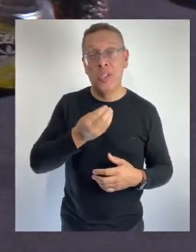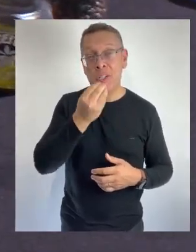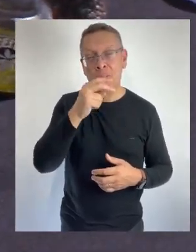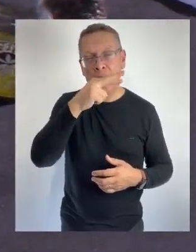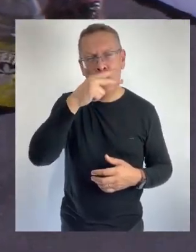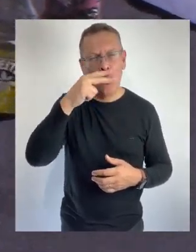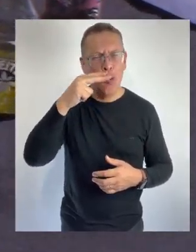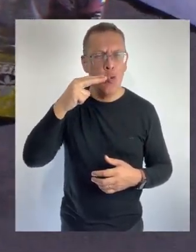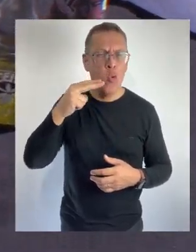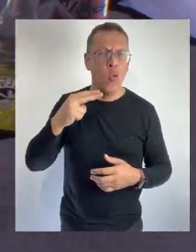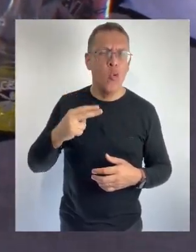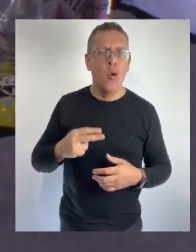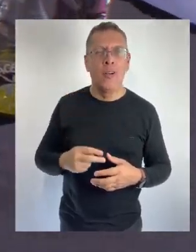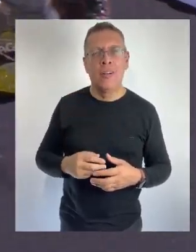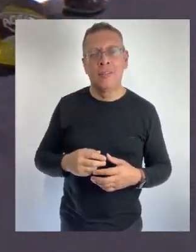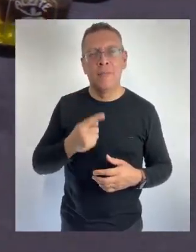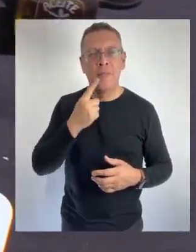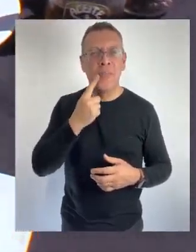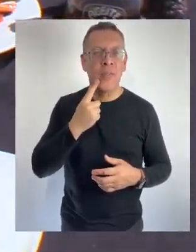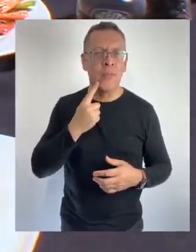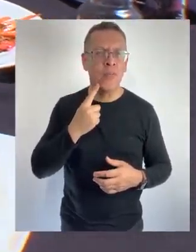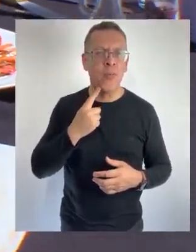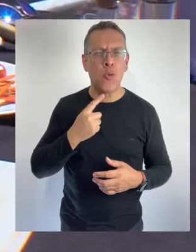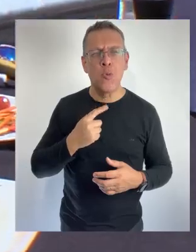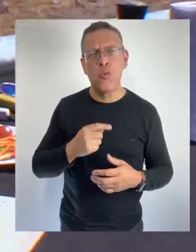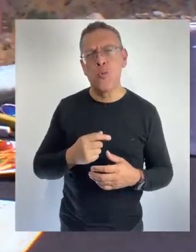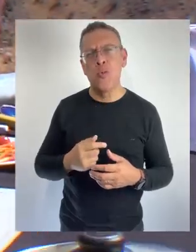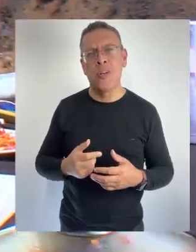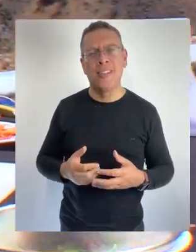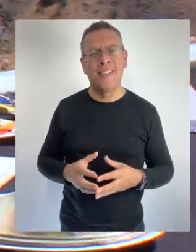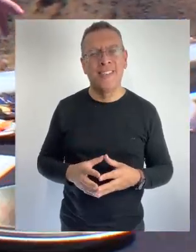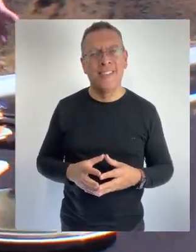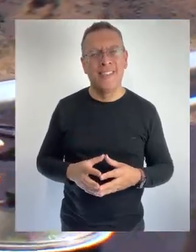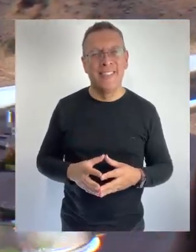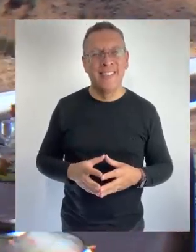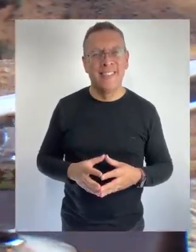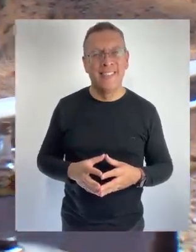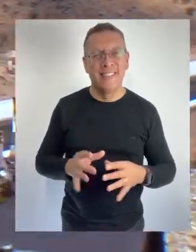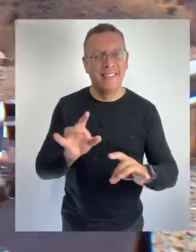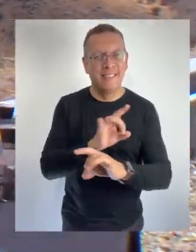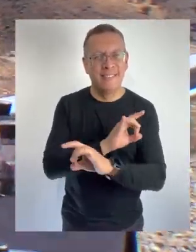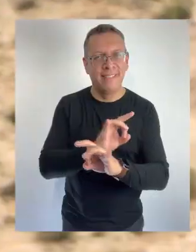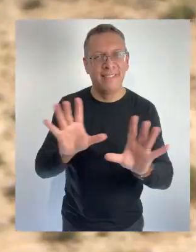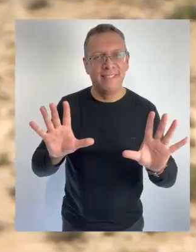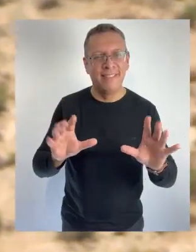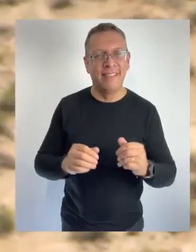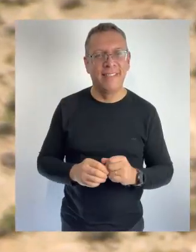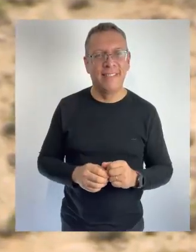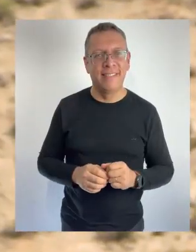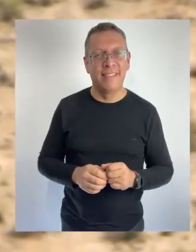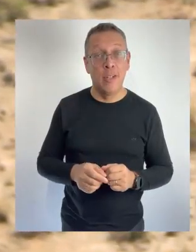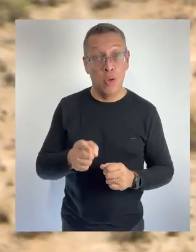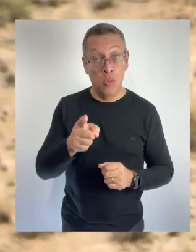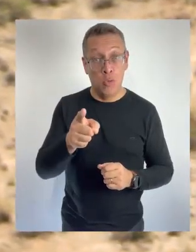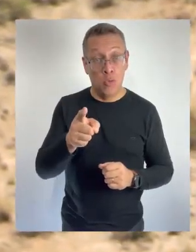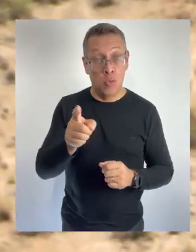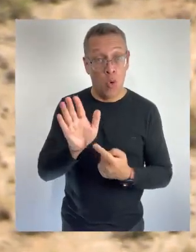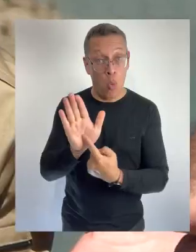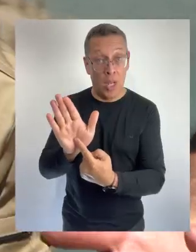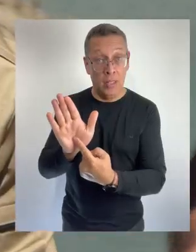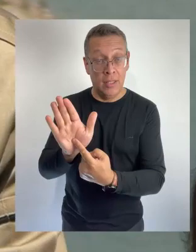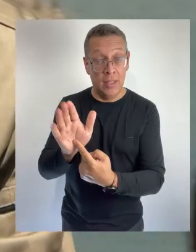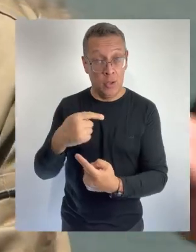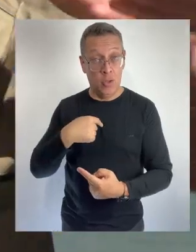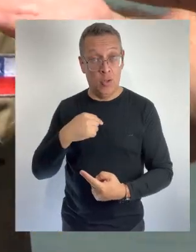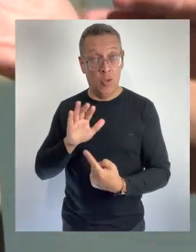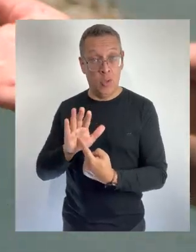olor. Y se hace agua en la boca. Y voilà. Voilà. ¿Lo puedo presentar o lo presentas tú? Mira. Usted es el chef, usted